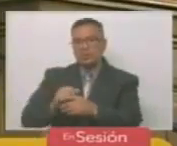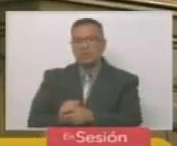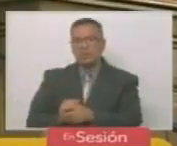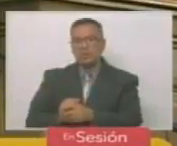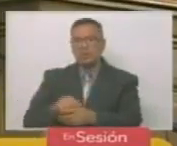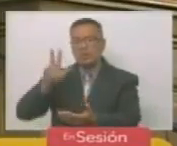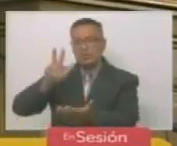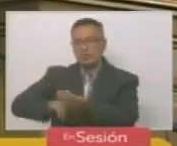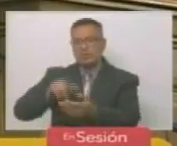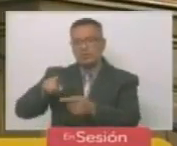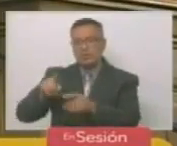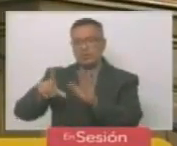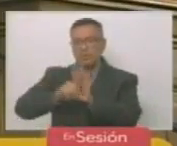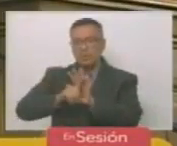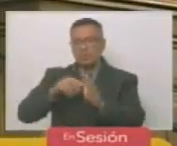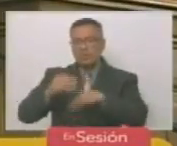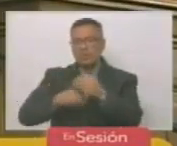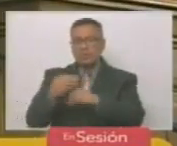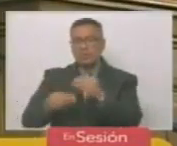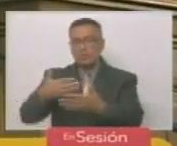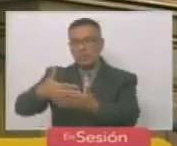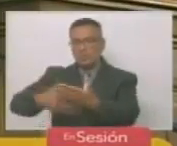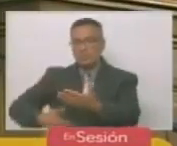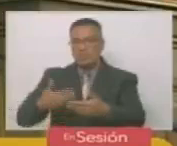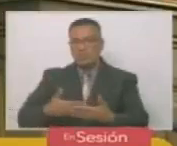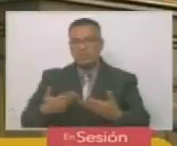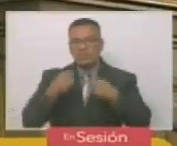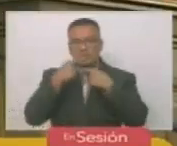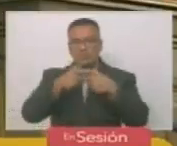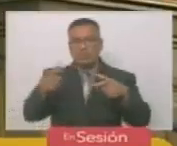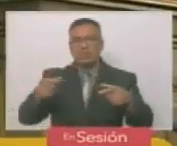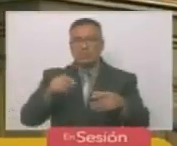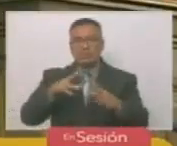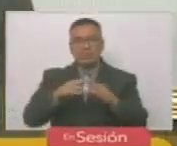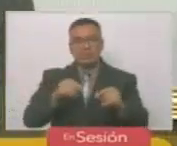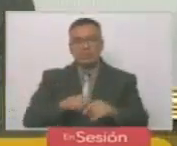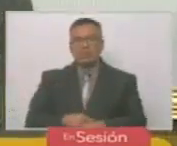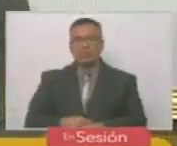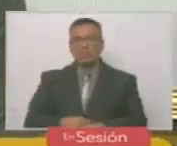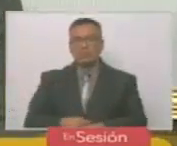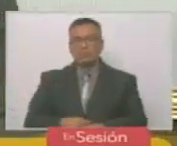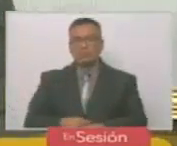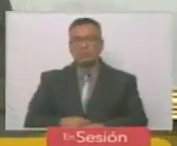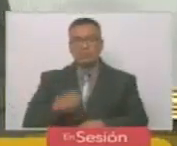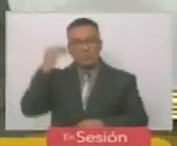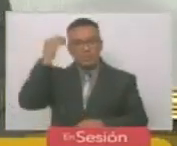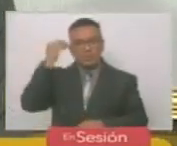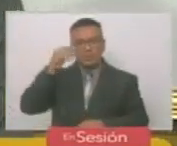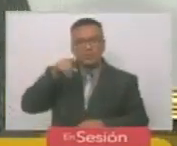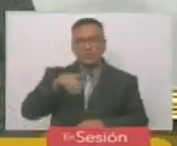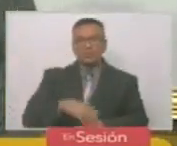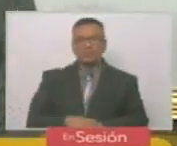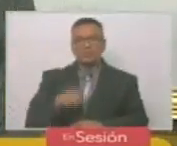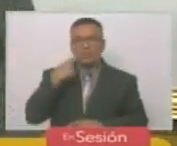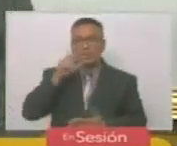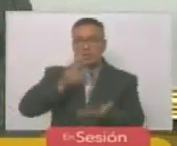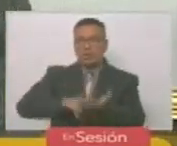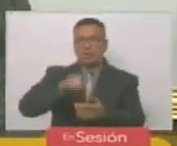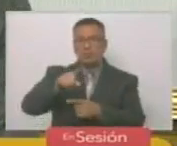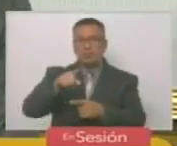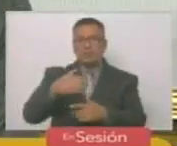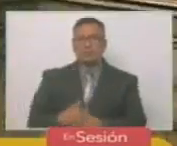probatoria que la ley otorga a los documentos públicos. Es todo, ciudadano presidente. En consideración. Aprobado.